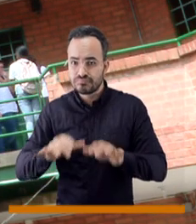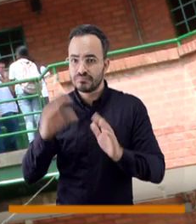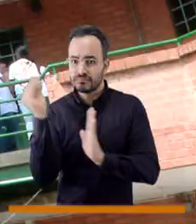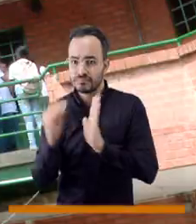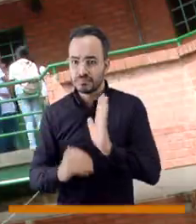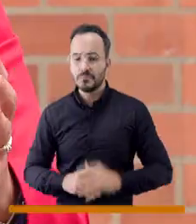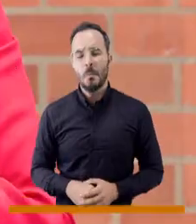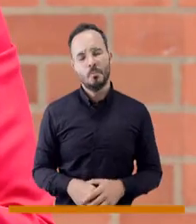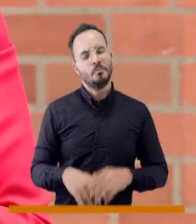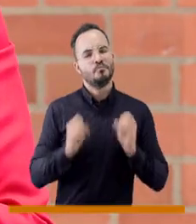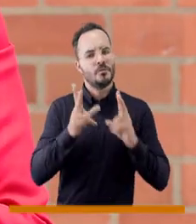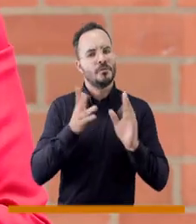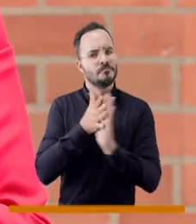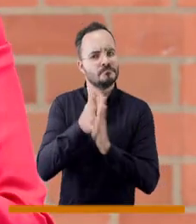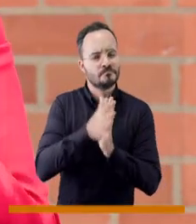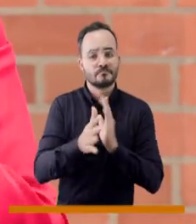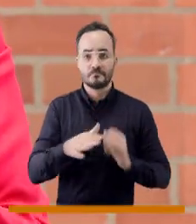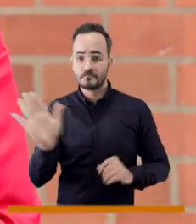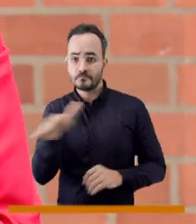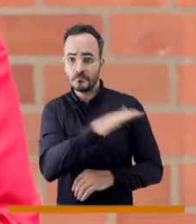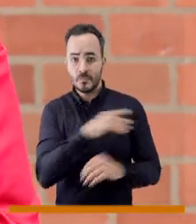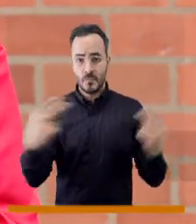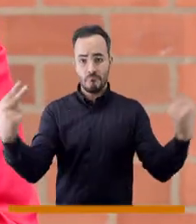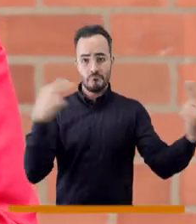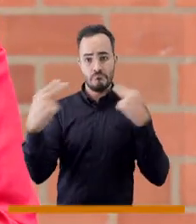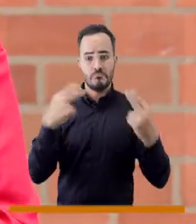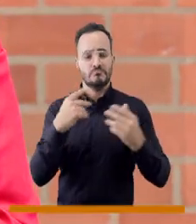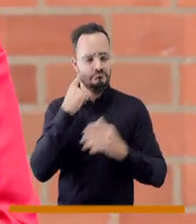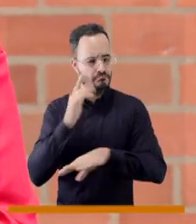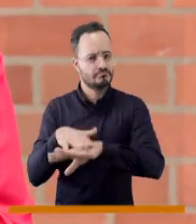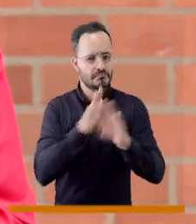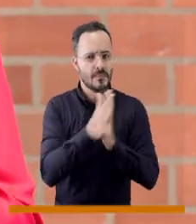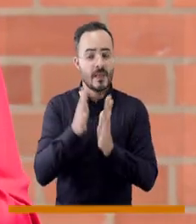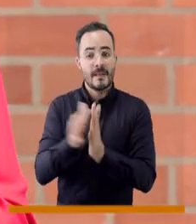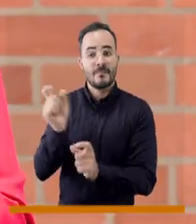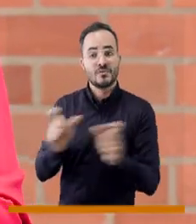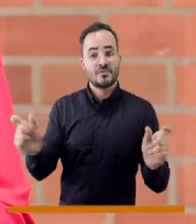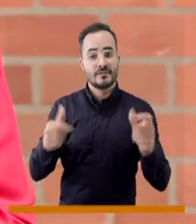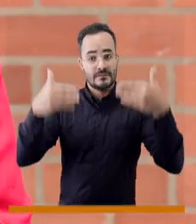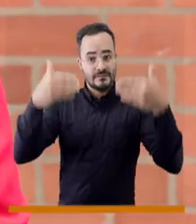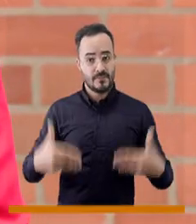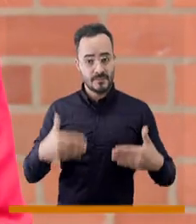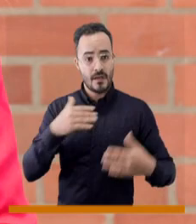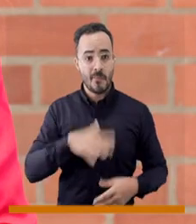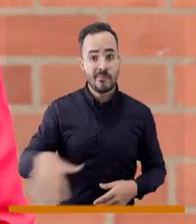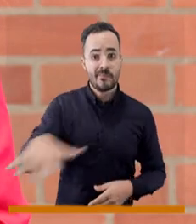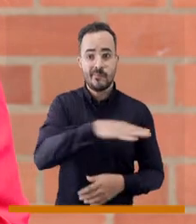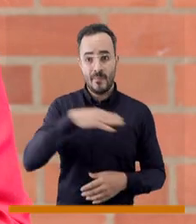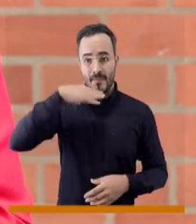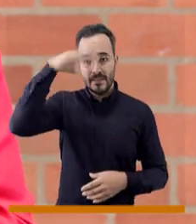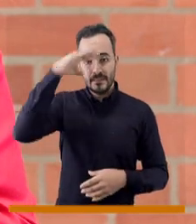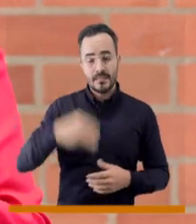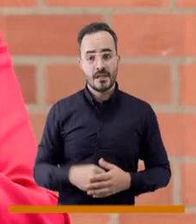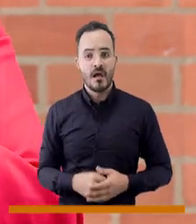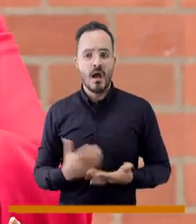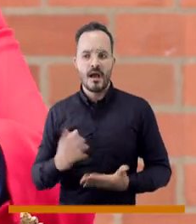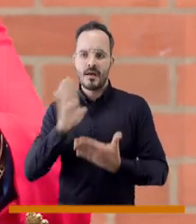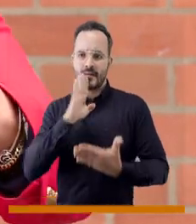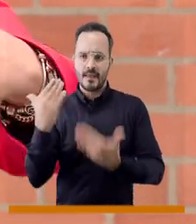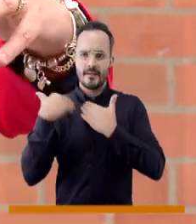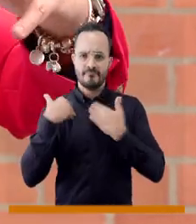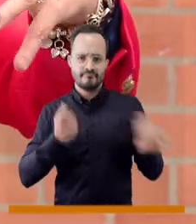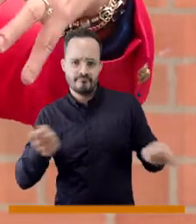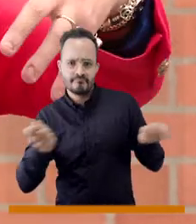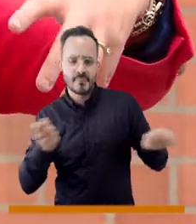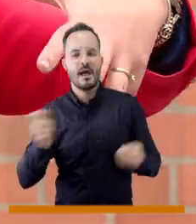un sinnúmero de cifras. Un poquito contarle a los televidentes que el tema de las personas con discapacidad en la ciudad pues es